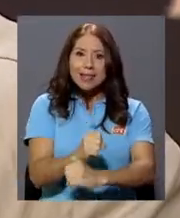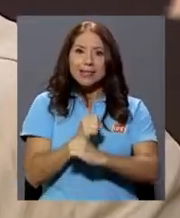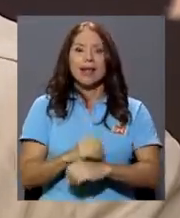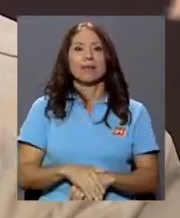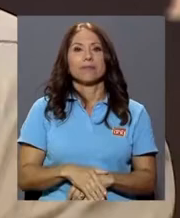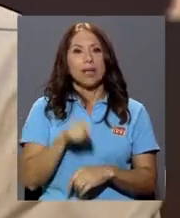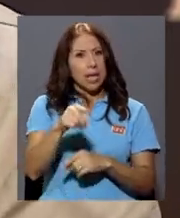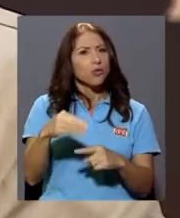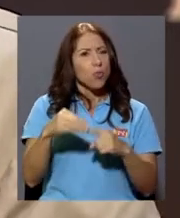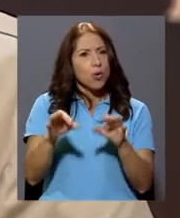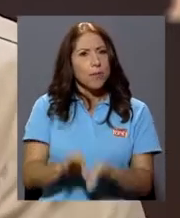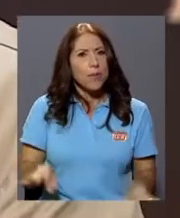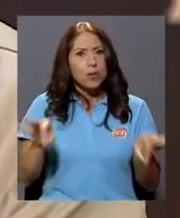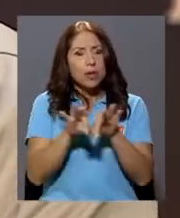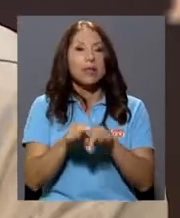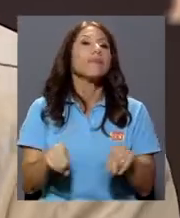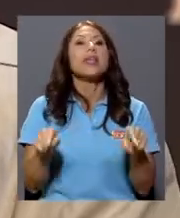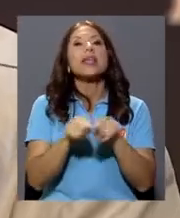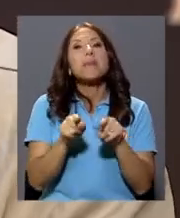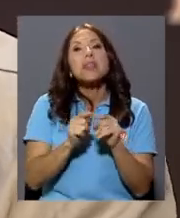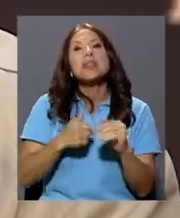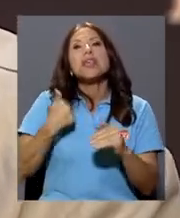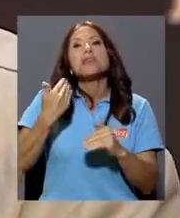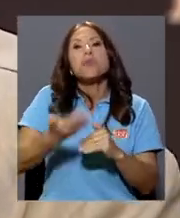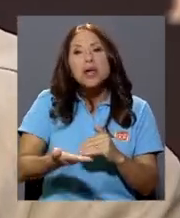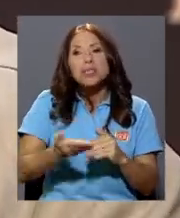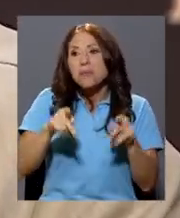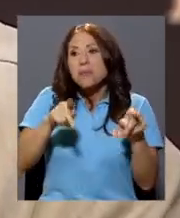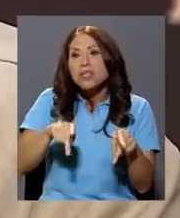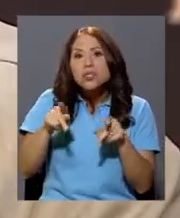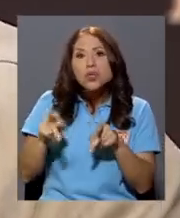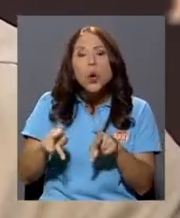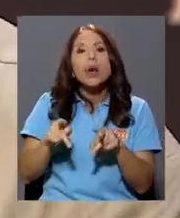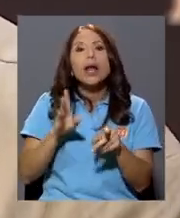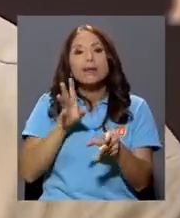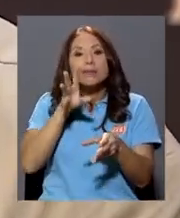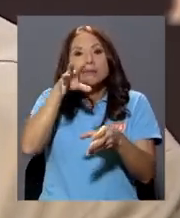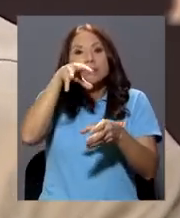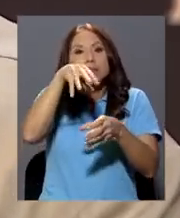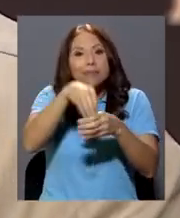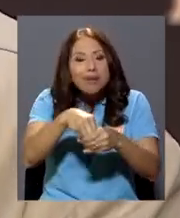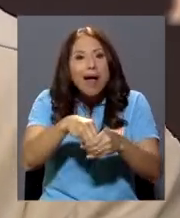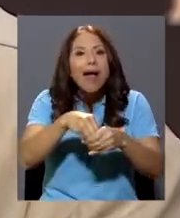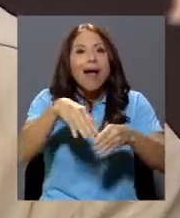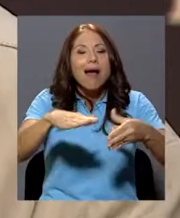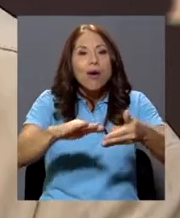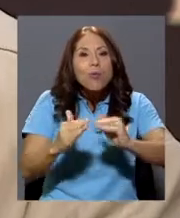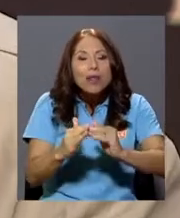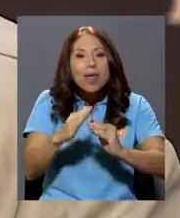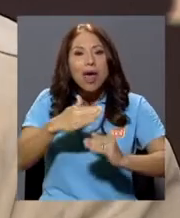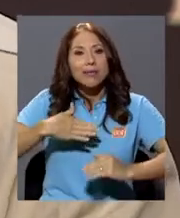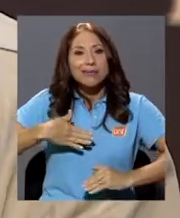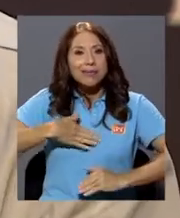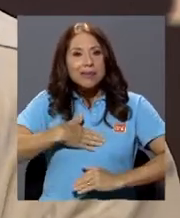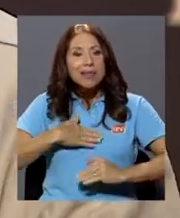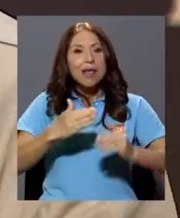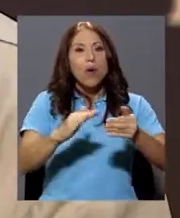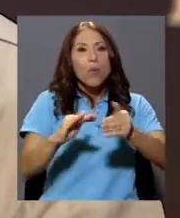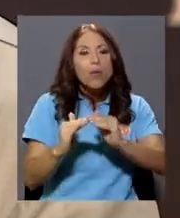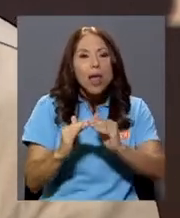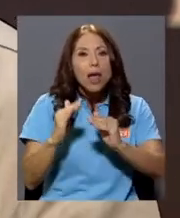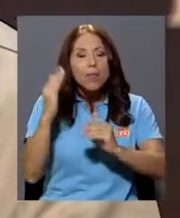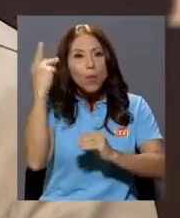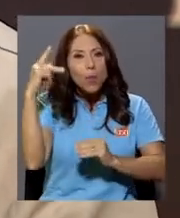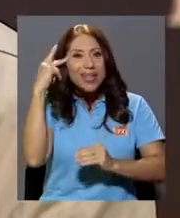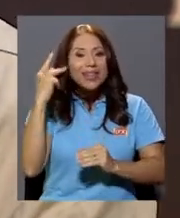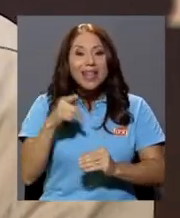cosa luego ya son todo el proceso de integración, de formar parte de la comunidad cívica, de la comunidad política, en última instancia, de ese